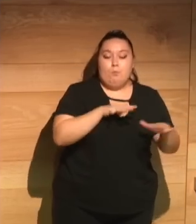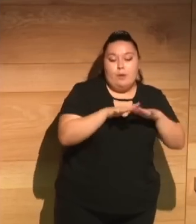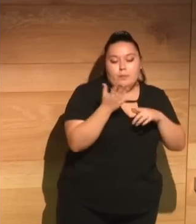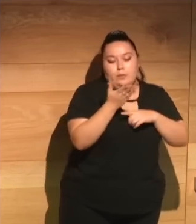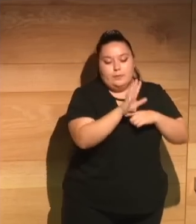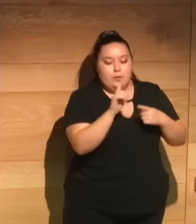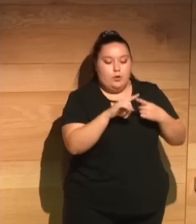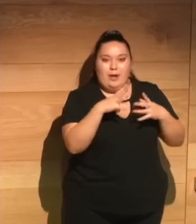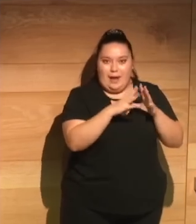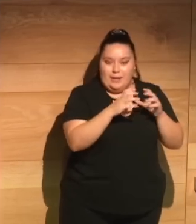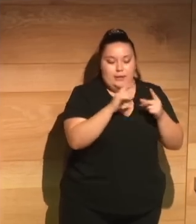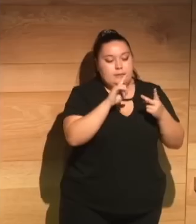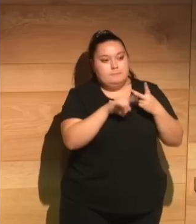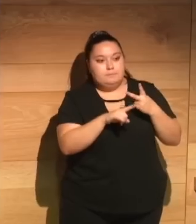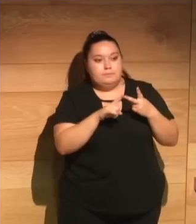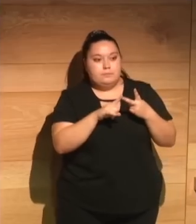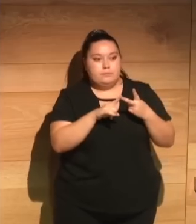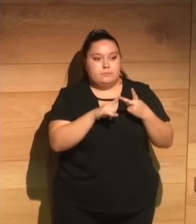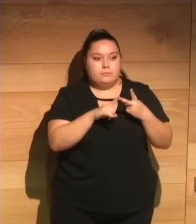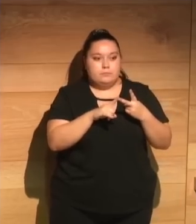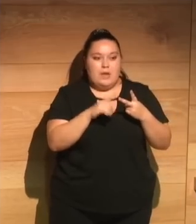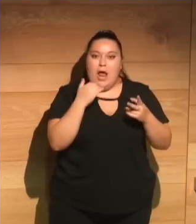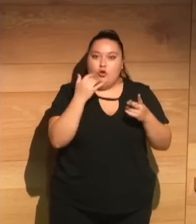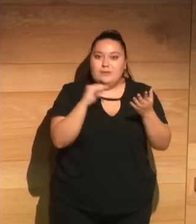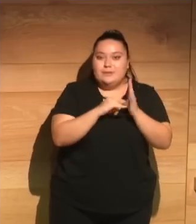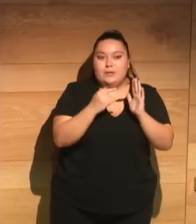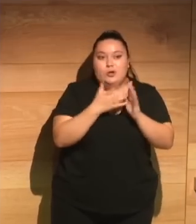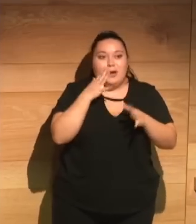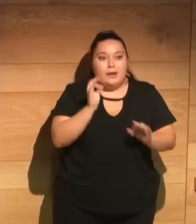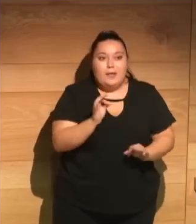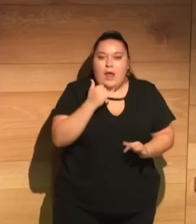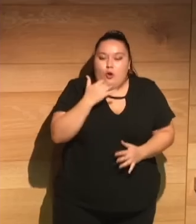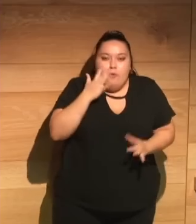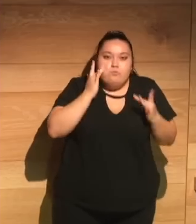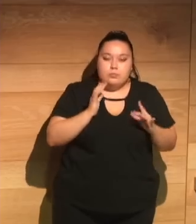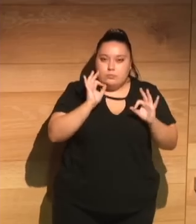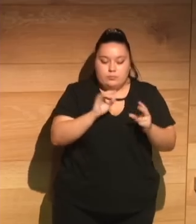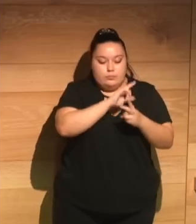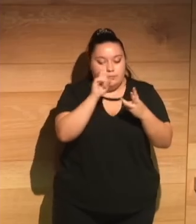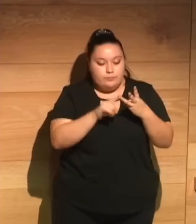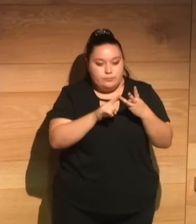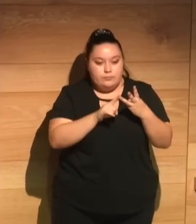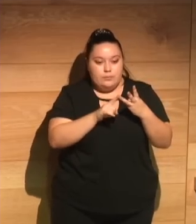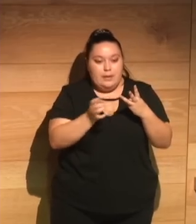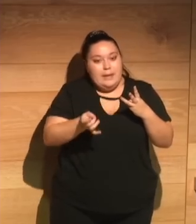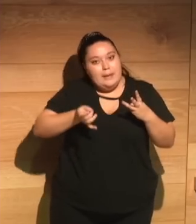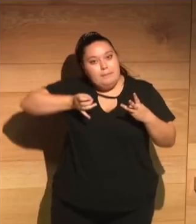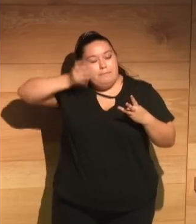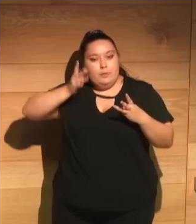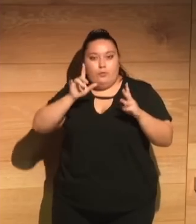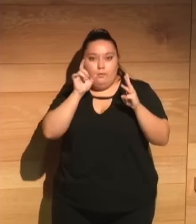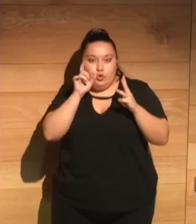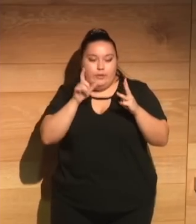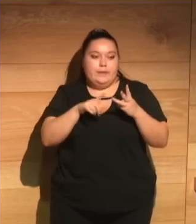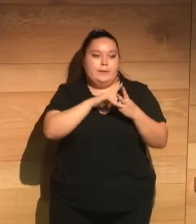Sí. Tenemos la interposición técnica para poder representar la realidad de la forma más fidedigna posible. Sí. Tenemos el invento de la